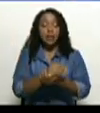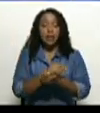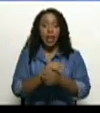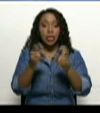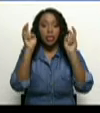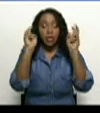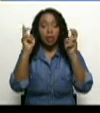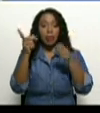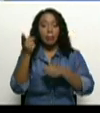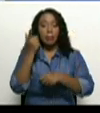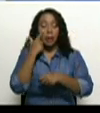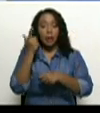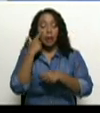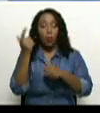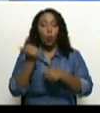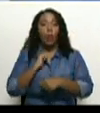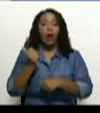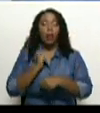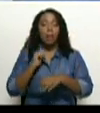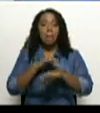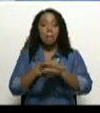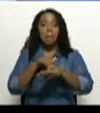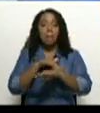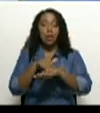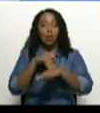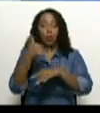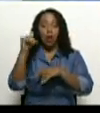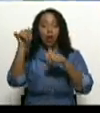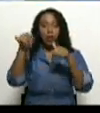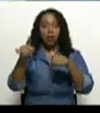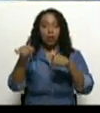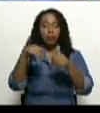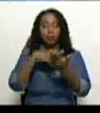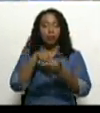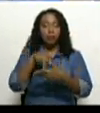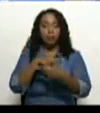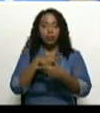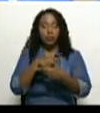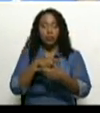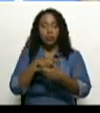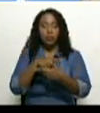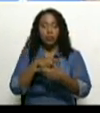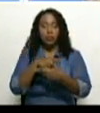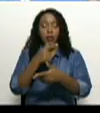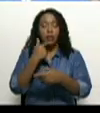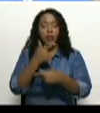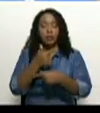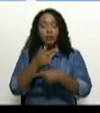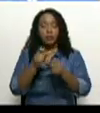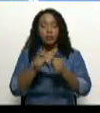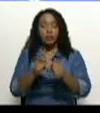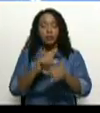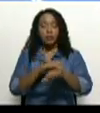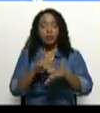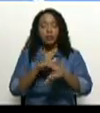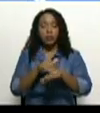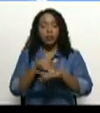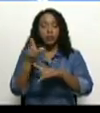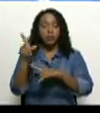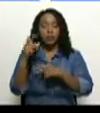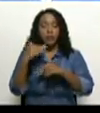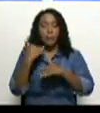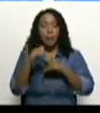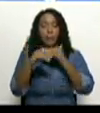asuntos pendientes que cualquiera de los ministerios que esté hoy aquí presente, y le quedará a los ministerios las obras de gran escala, las obras de